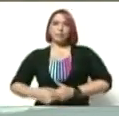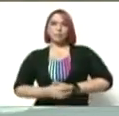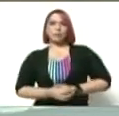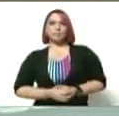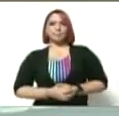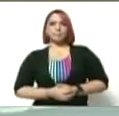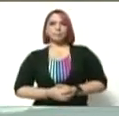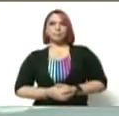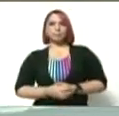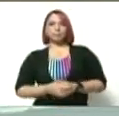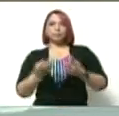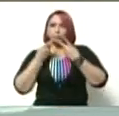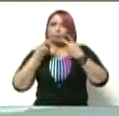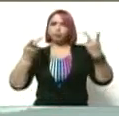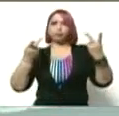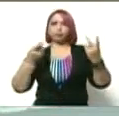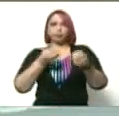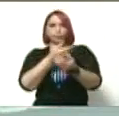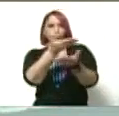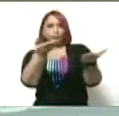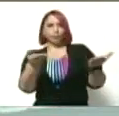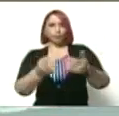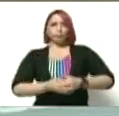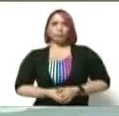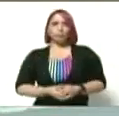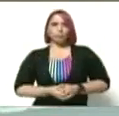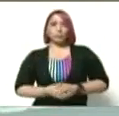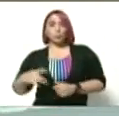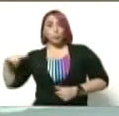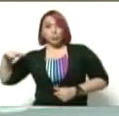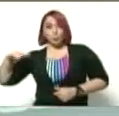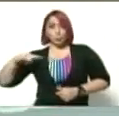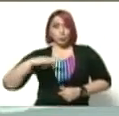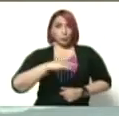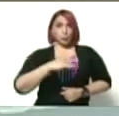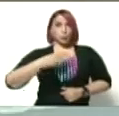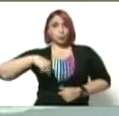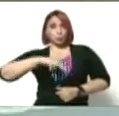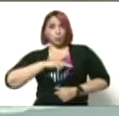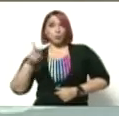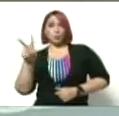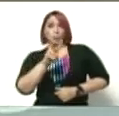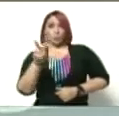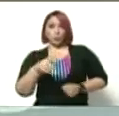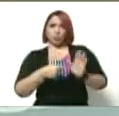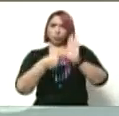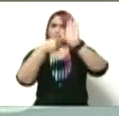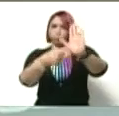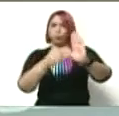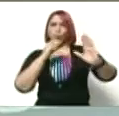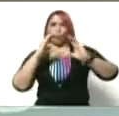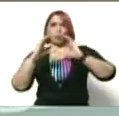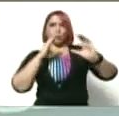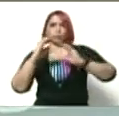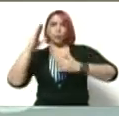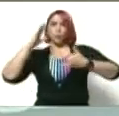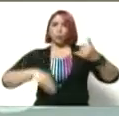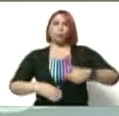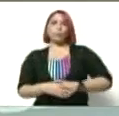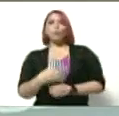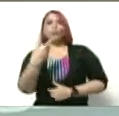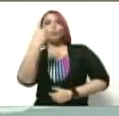a compartir con usted está arribando a nuestro país lo hemos mostrado en los medios de comunicación los últimos dos